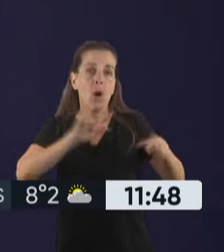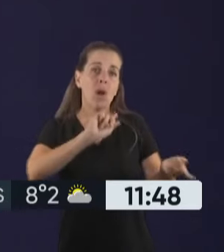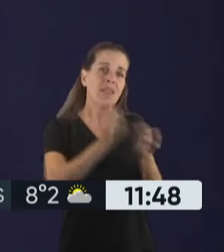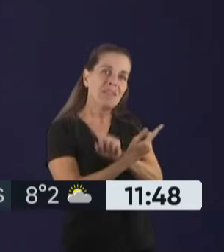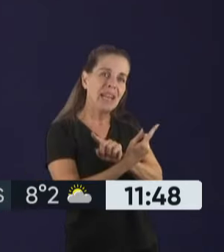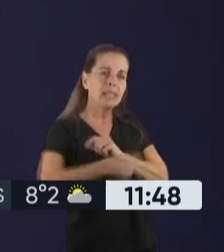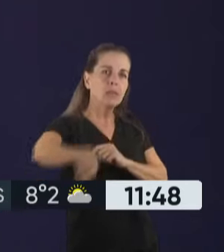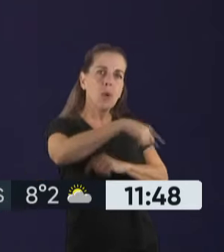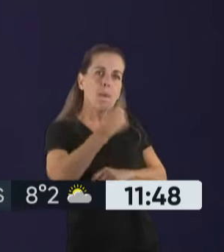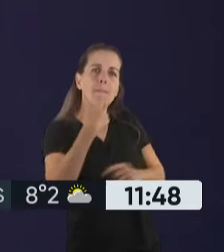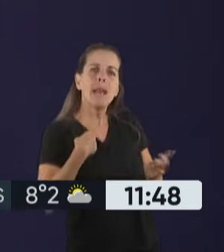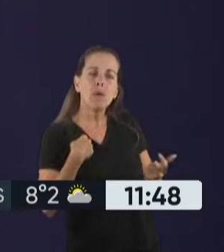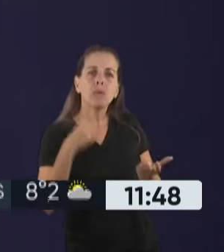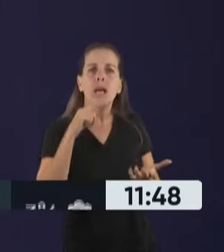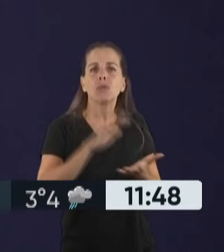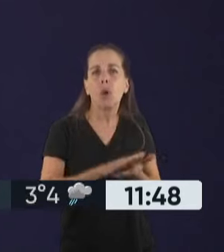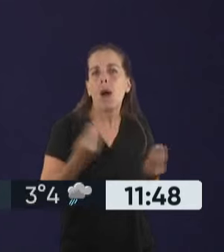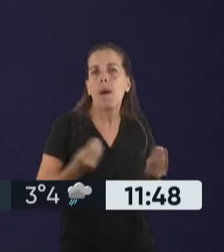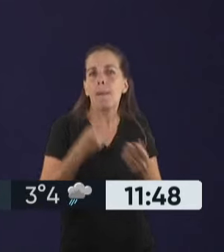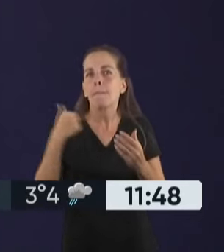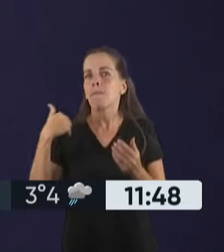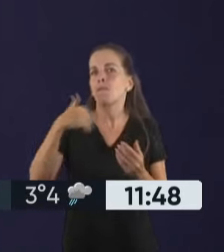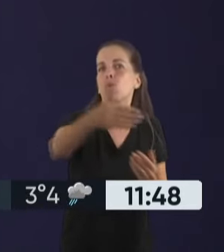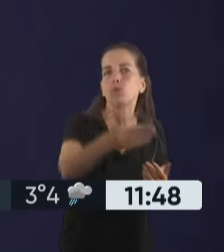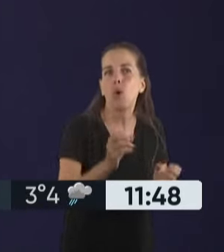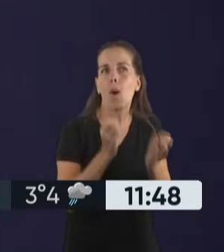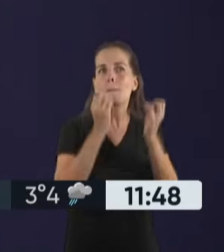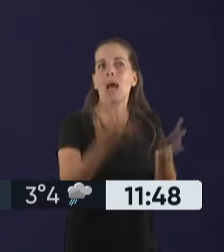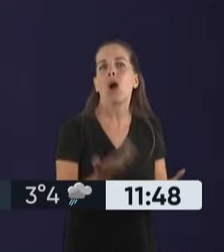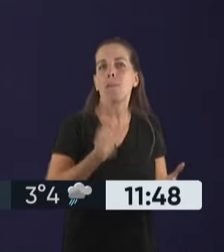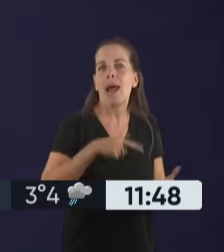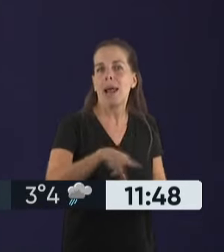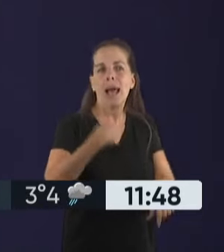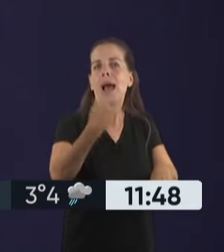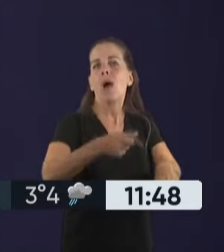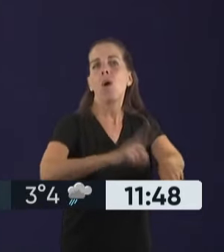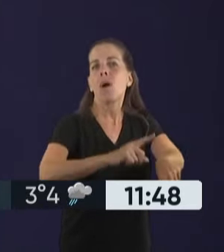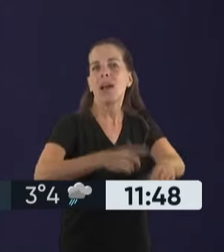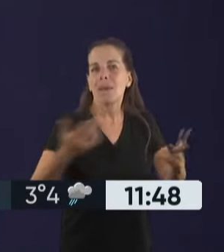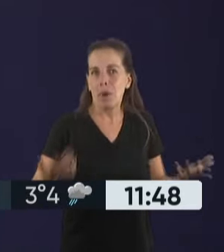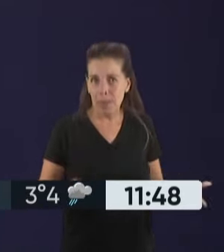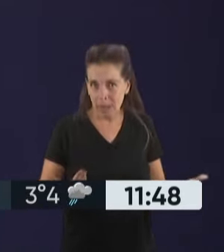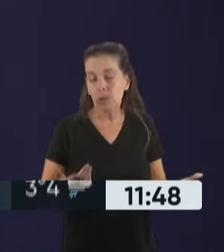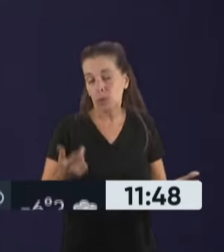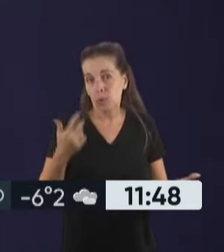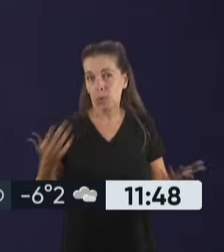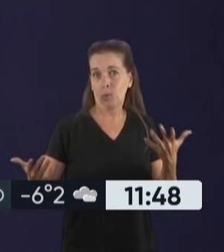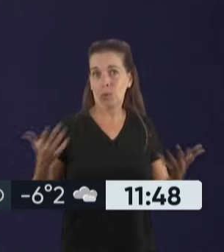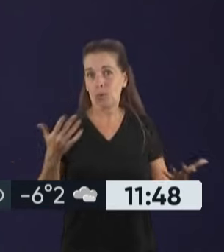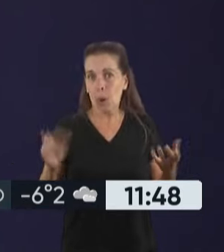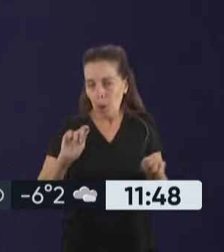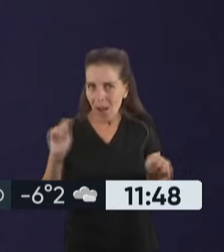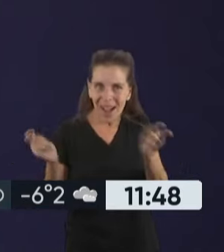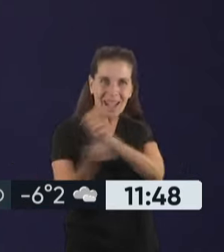preguntas giran en torno a Cuando llegamos a la luz al final del túnel Así que imagínate que mayor éxito que haber transformado la